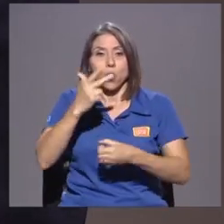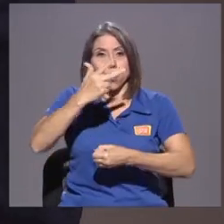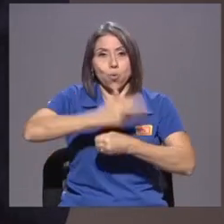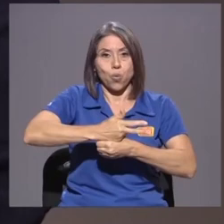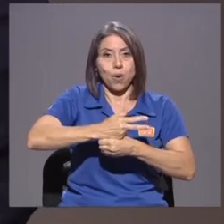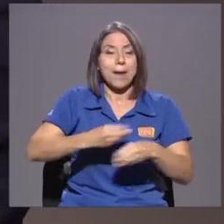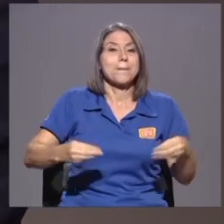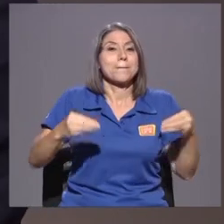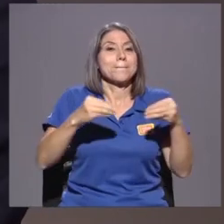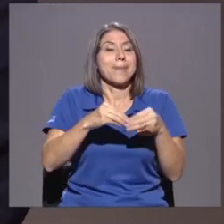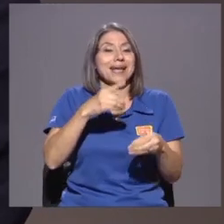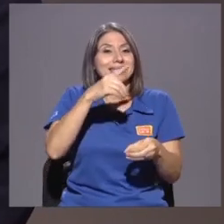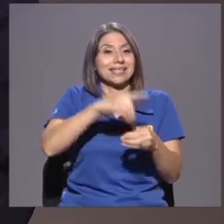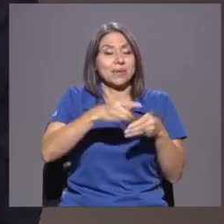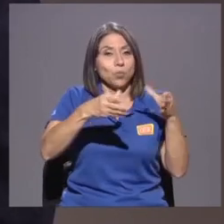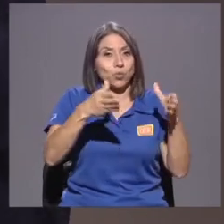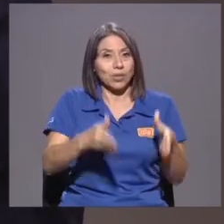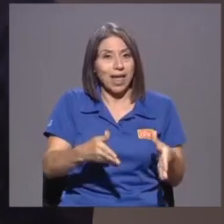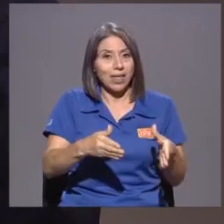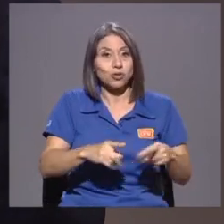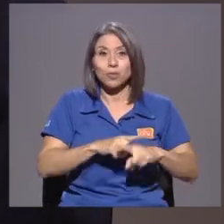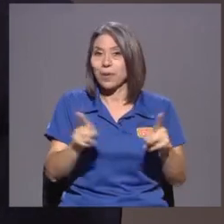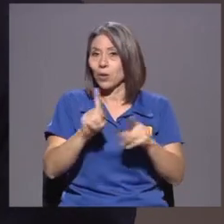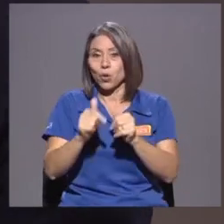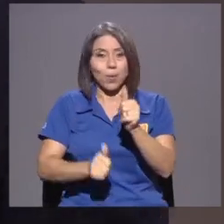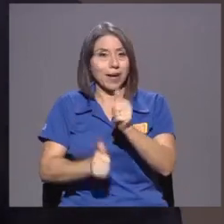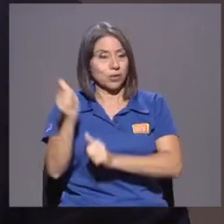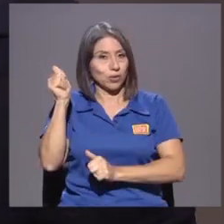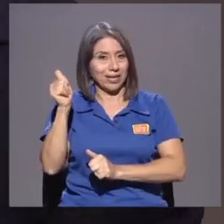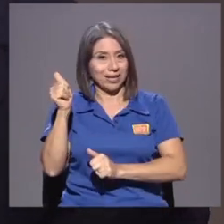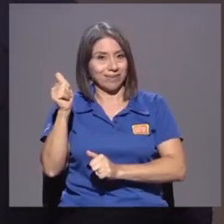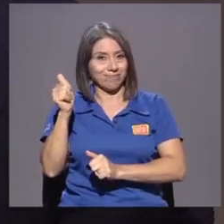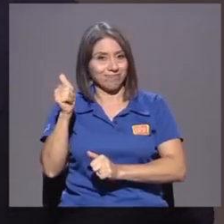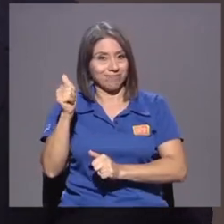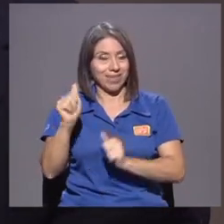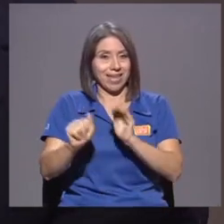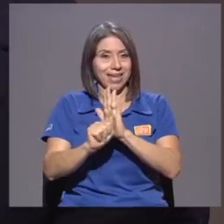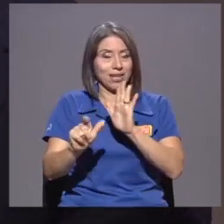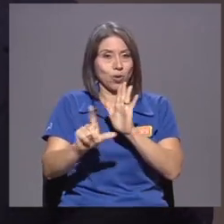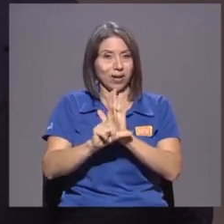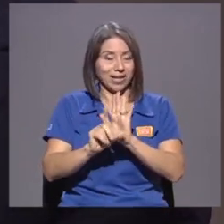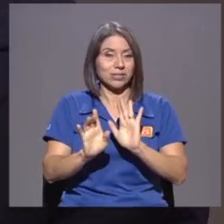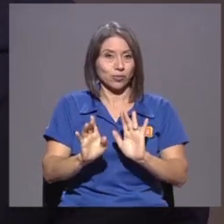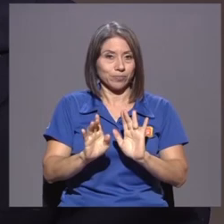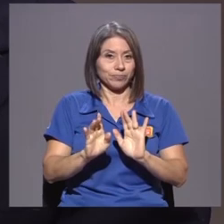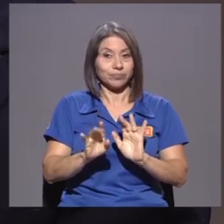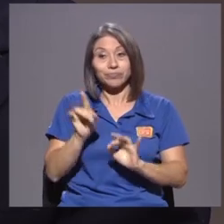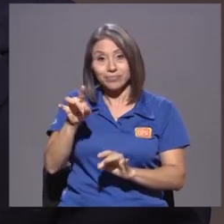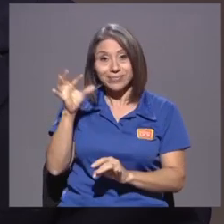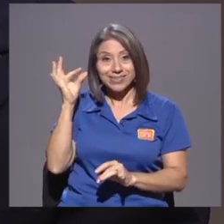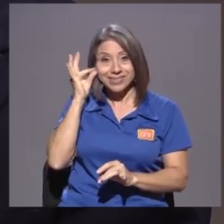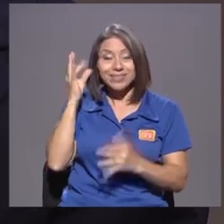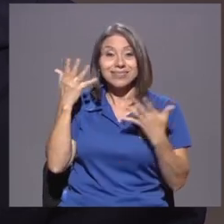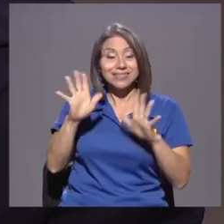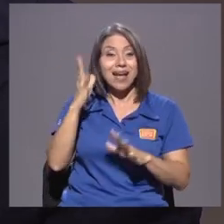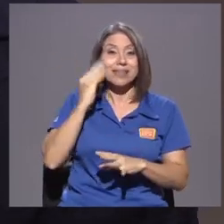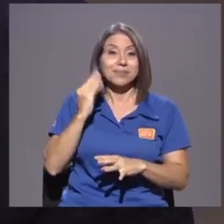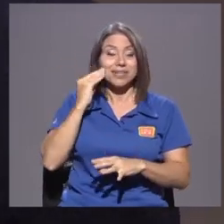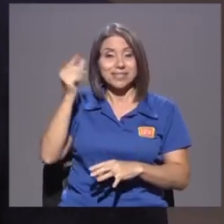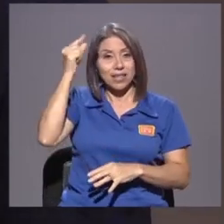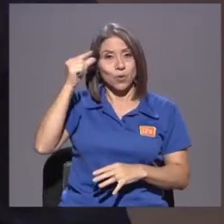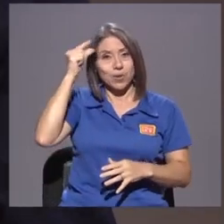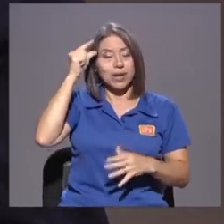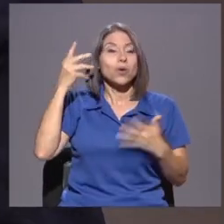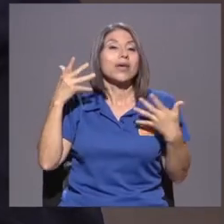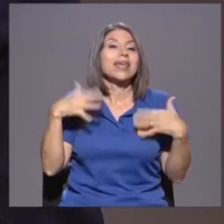diputados tiene pero no tiene mayoría en el congreso y ella tiene experiencia de gobierno y además bueno